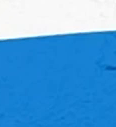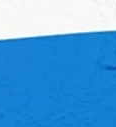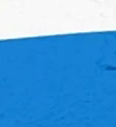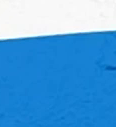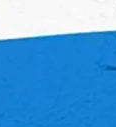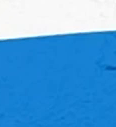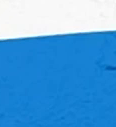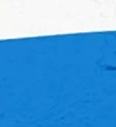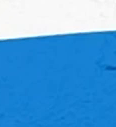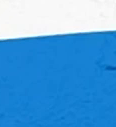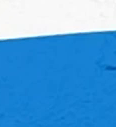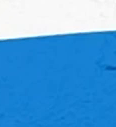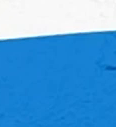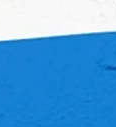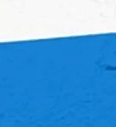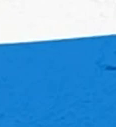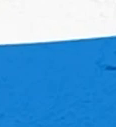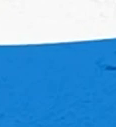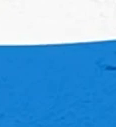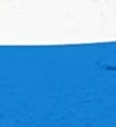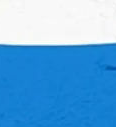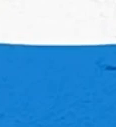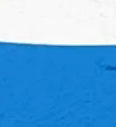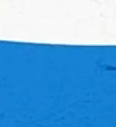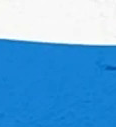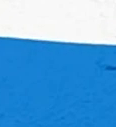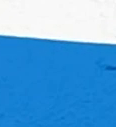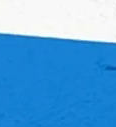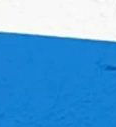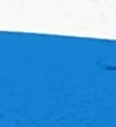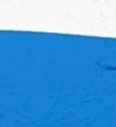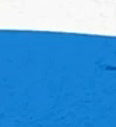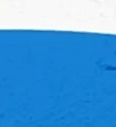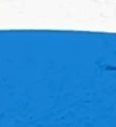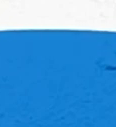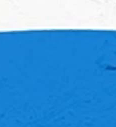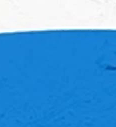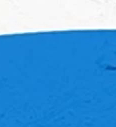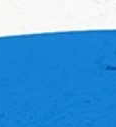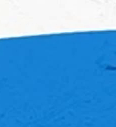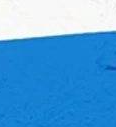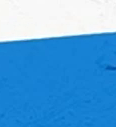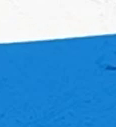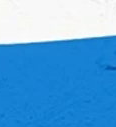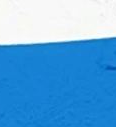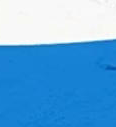la confianza de cumplir tus sueños. Bienvenidos al sorteo Loto.